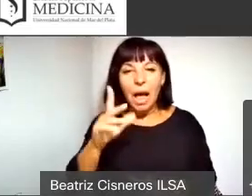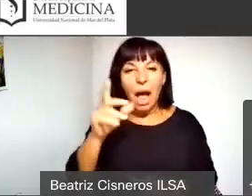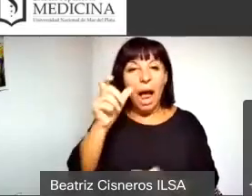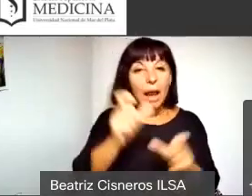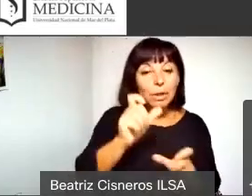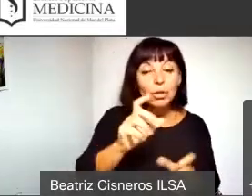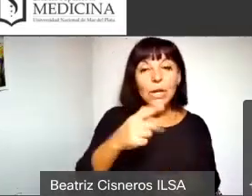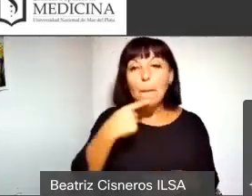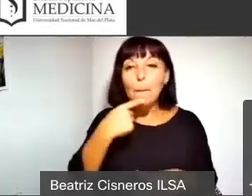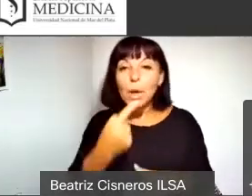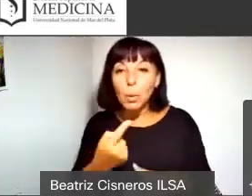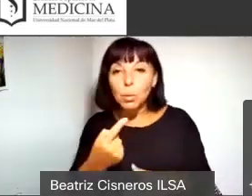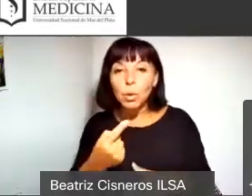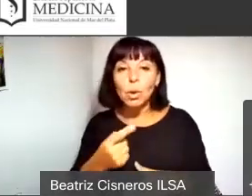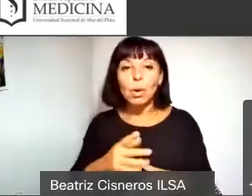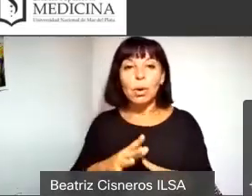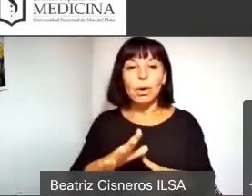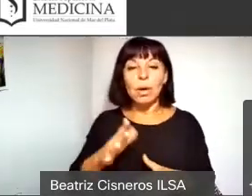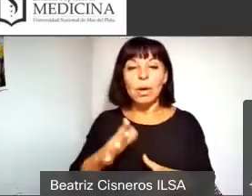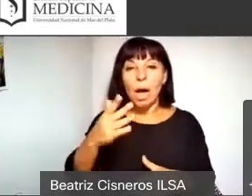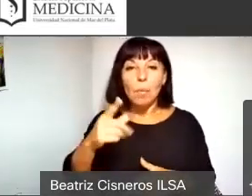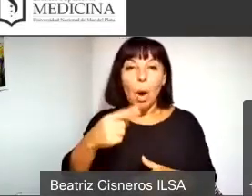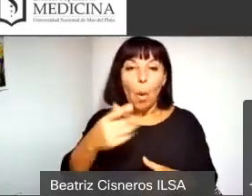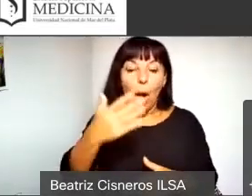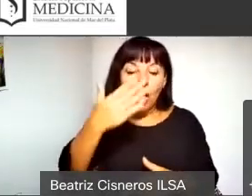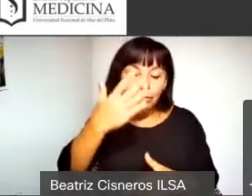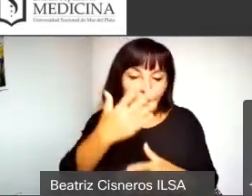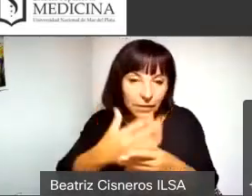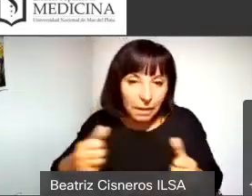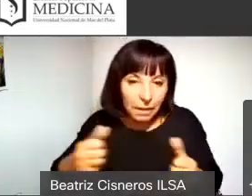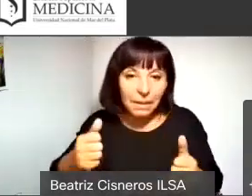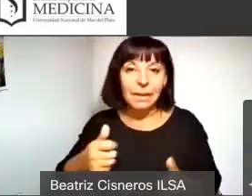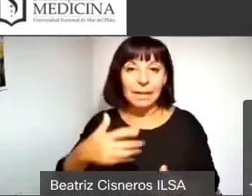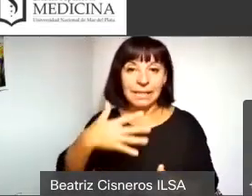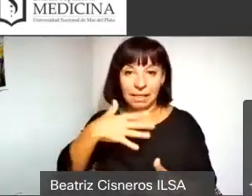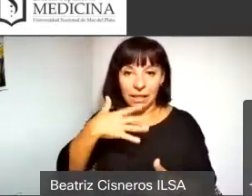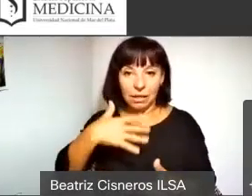la pregunta de si finalmente termina siendo saldado y si se entiende bien,